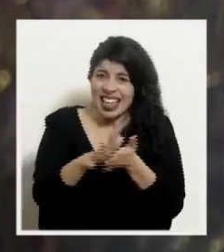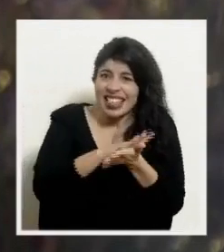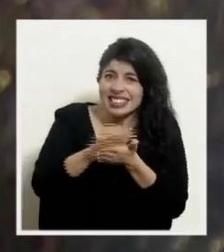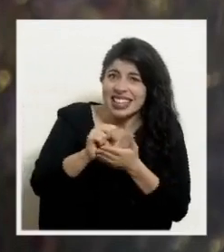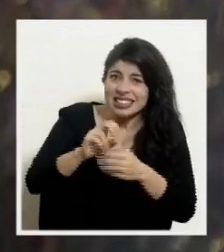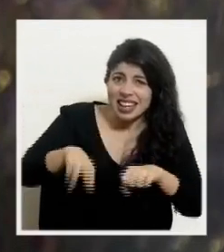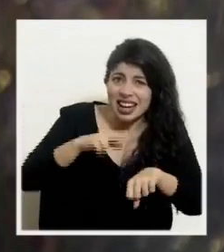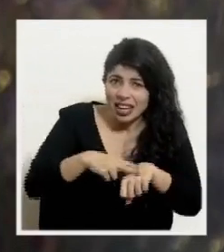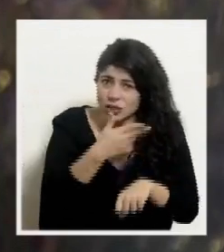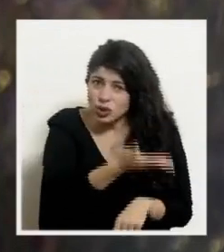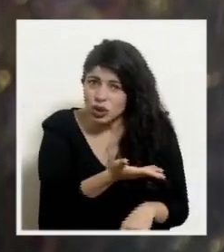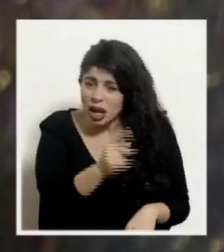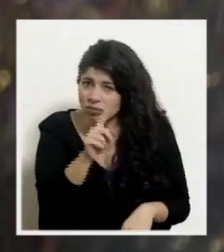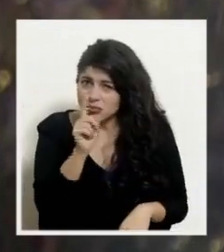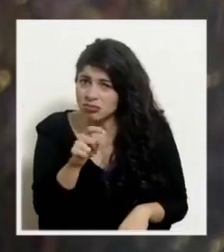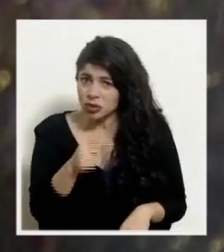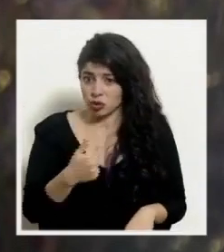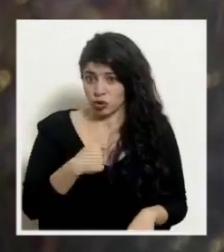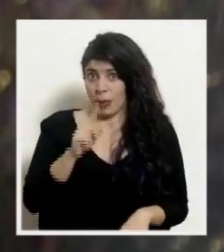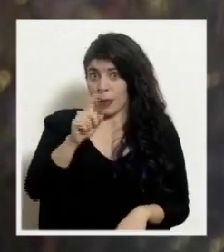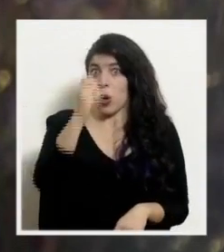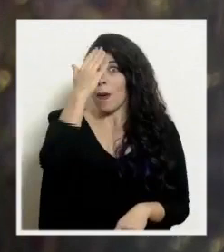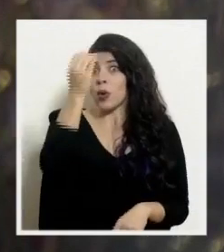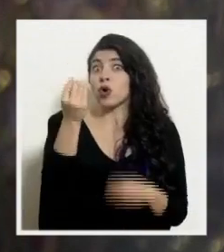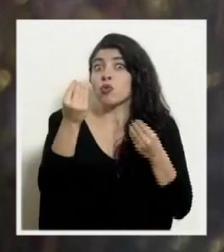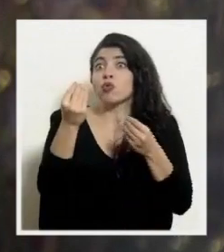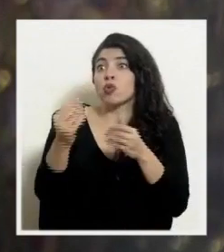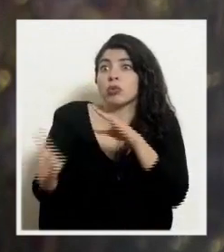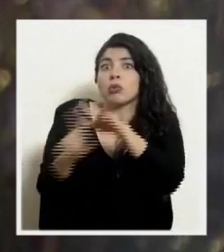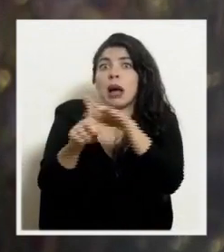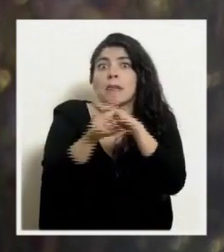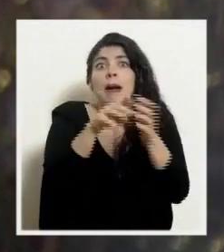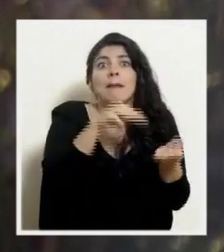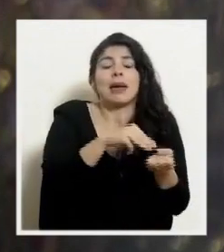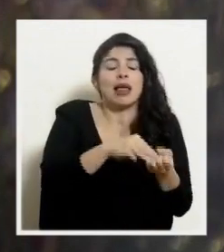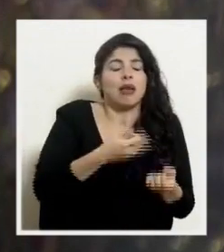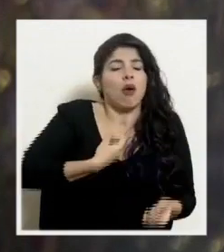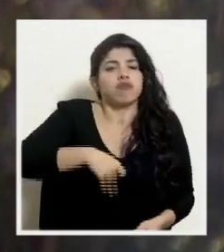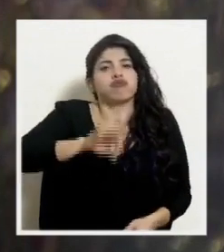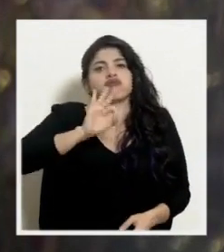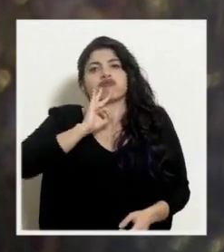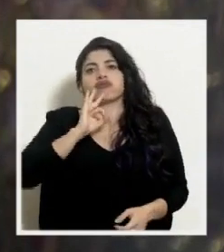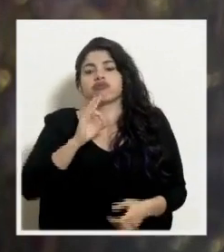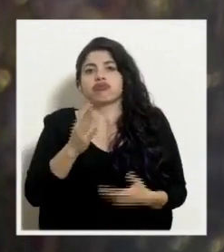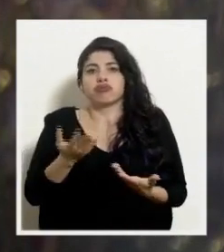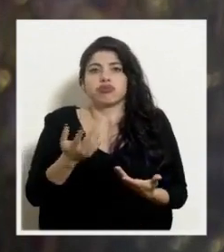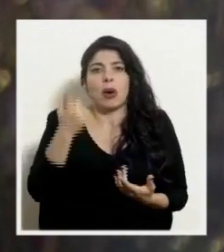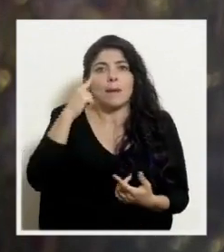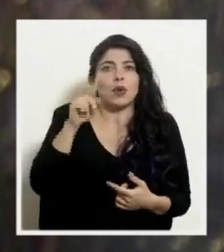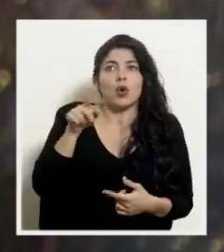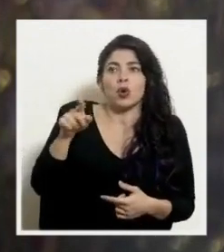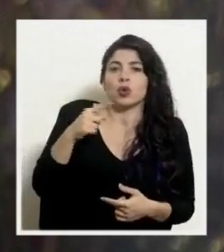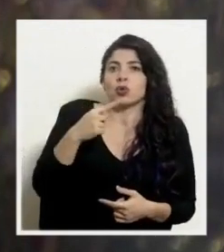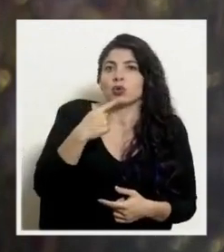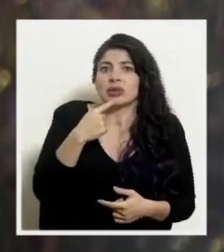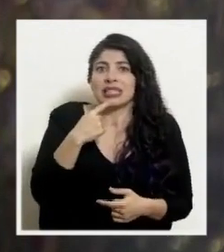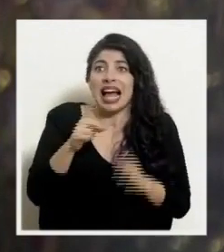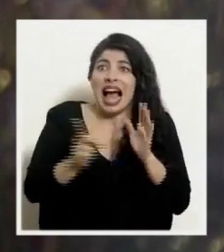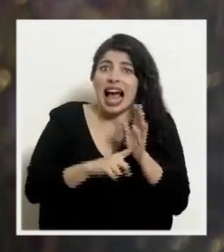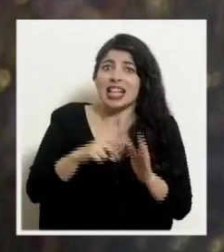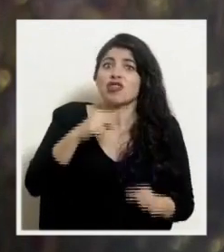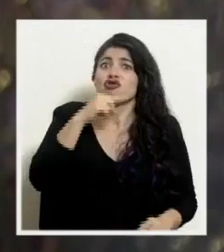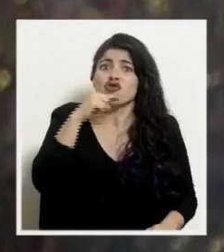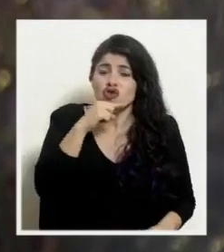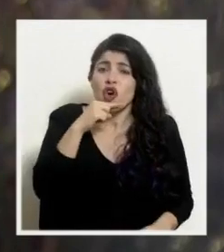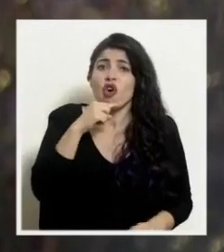nacional? Y se lo pregunto porque han habido muchas reacciones de médicos indignados de esas declaraciones asegurando que una alerta roja es